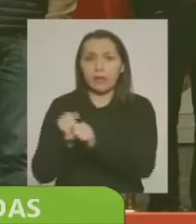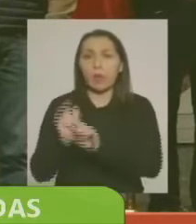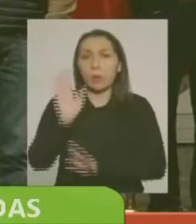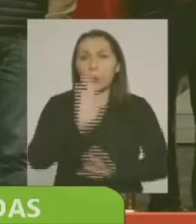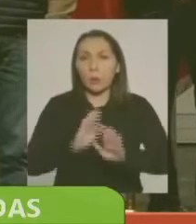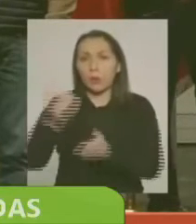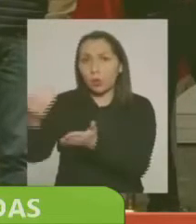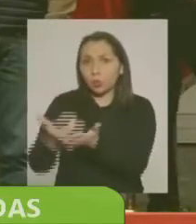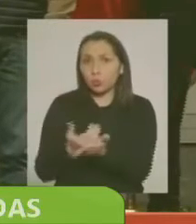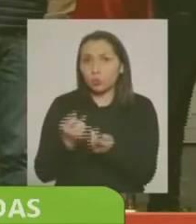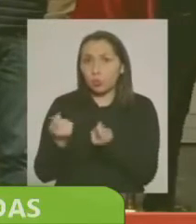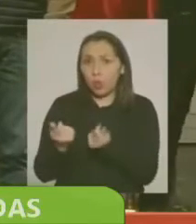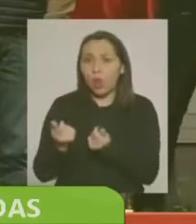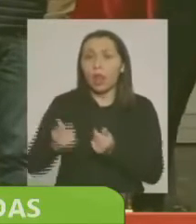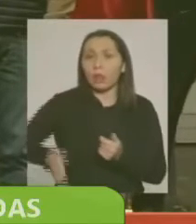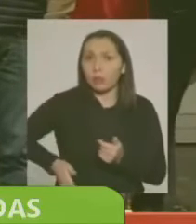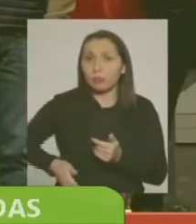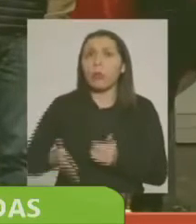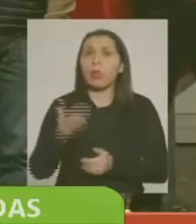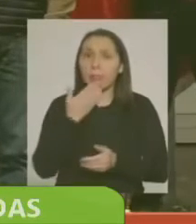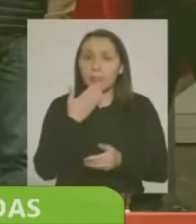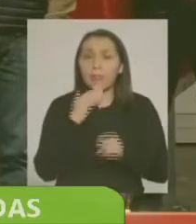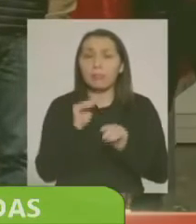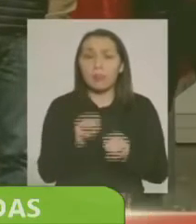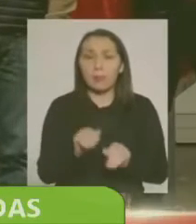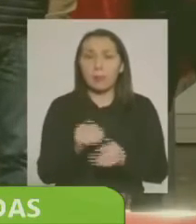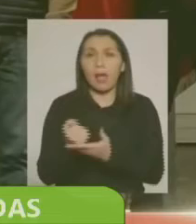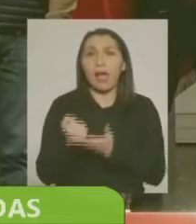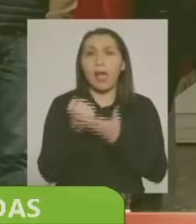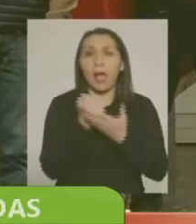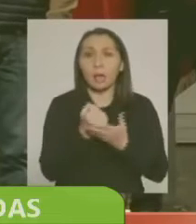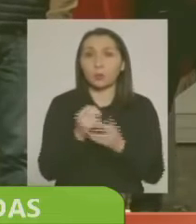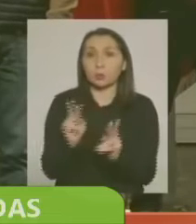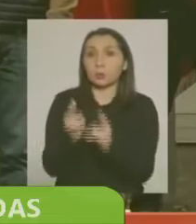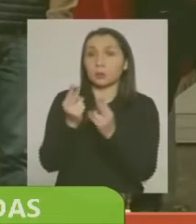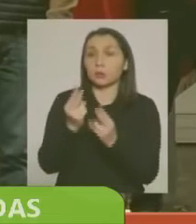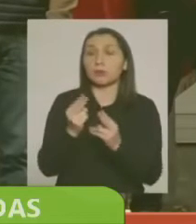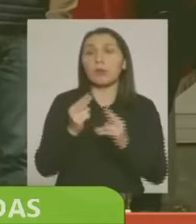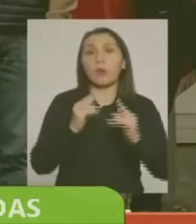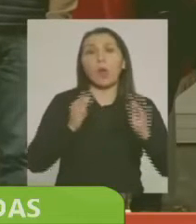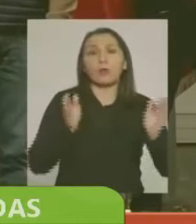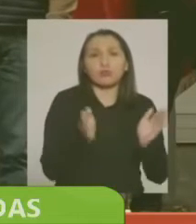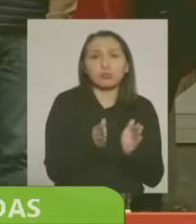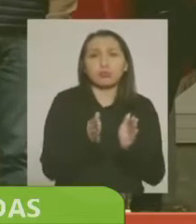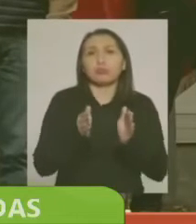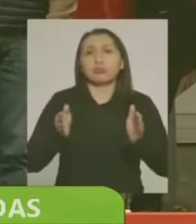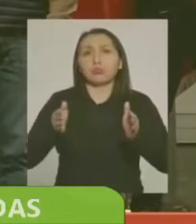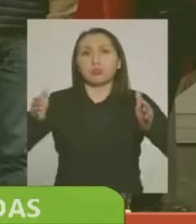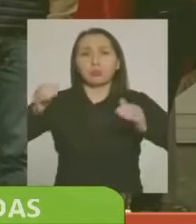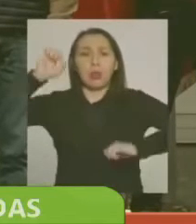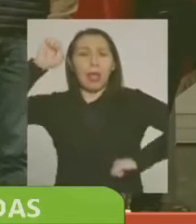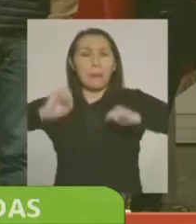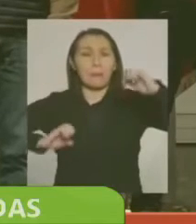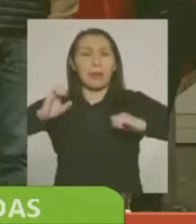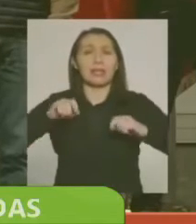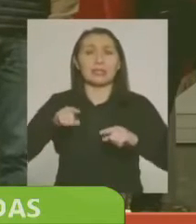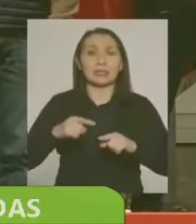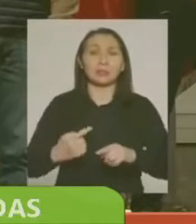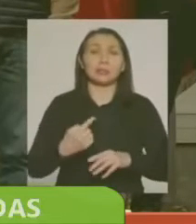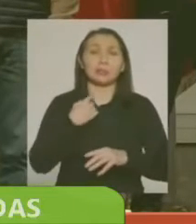ayer, que fueron anunciadas. ¿A qué persona va dirigida este beneficio? Bueno,